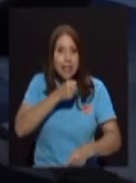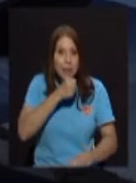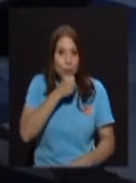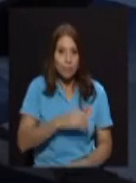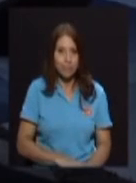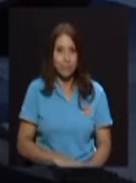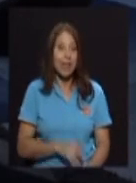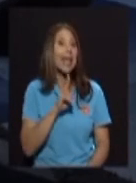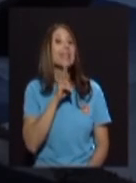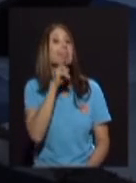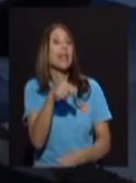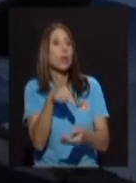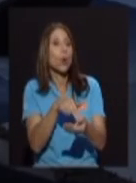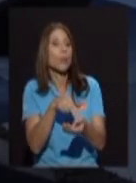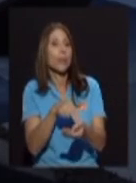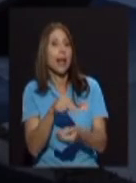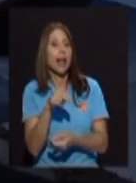que el Blanco Cervantes